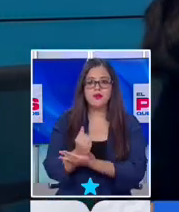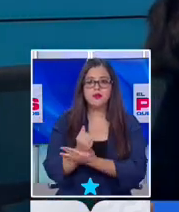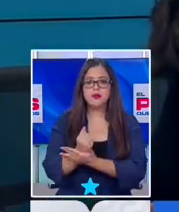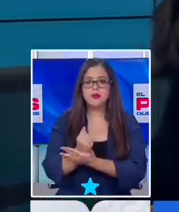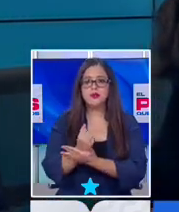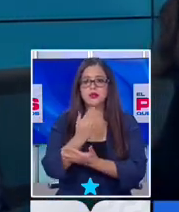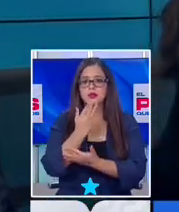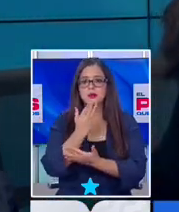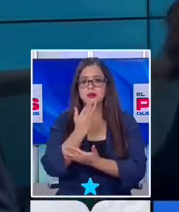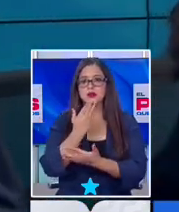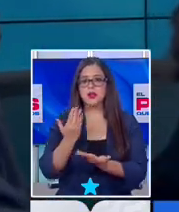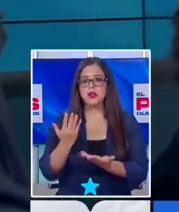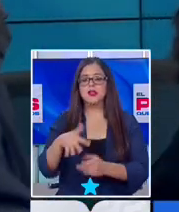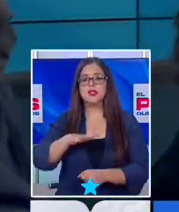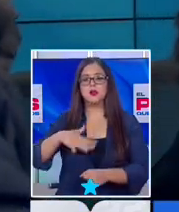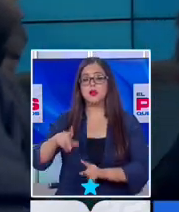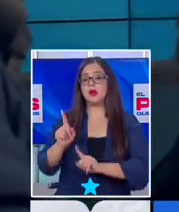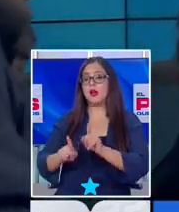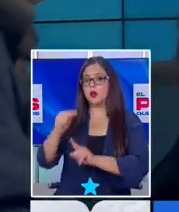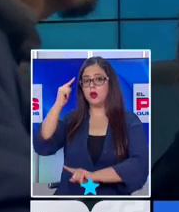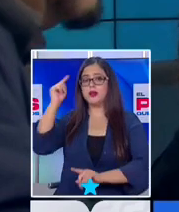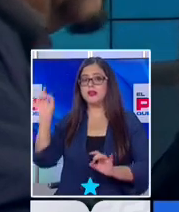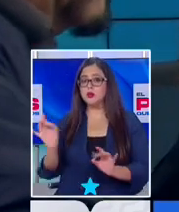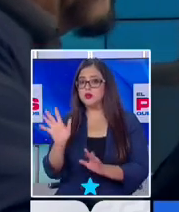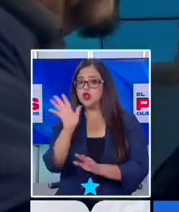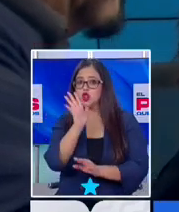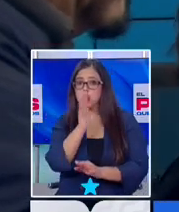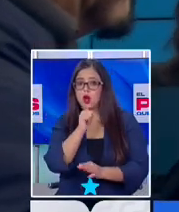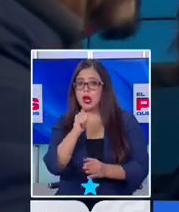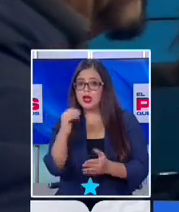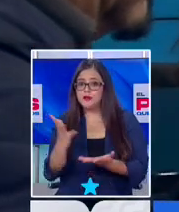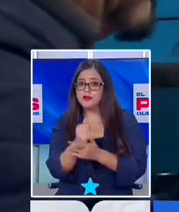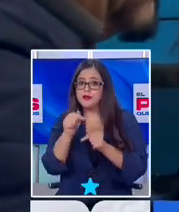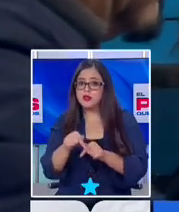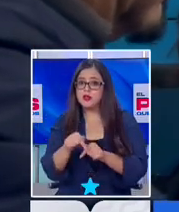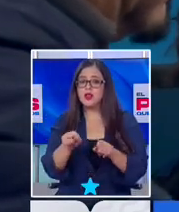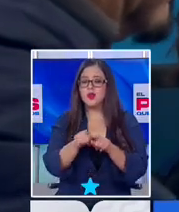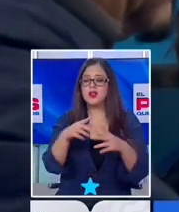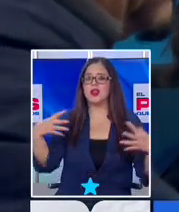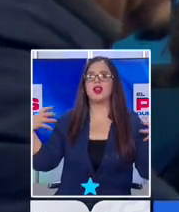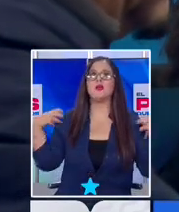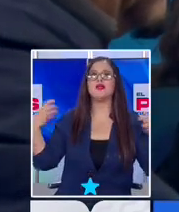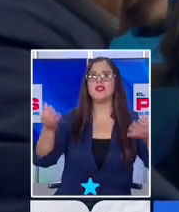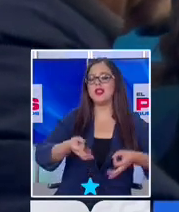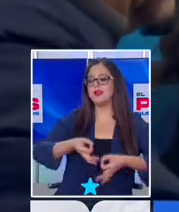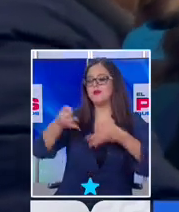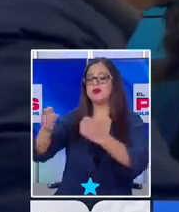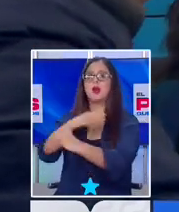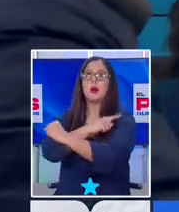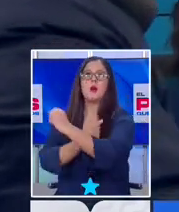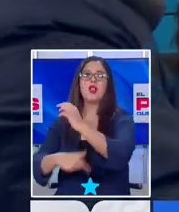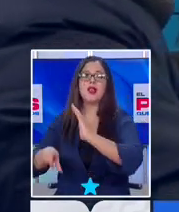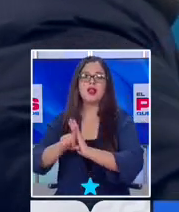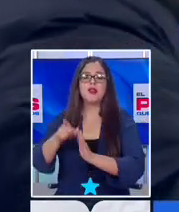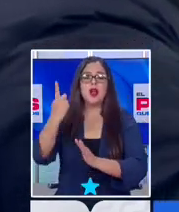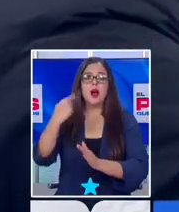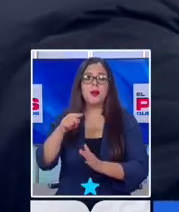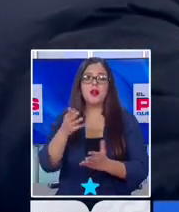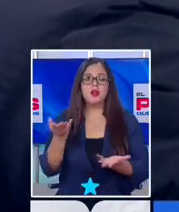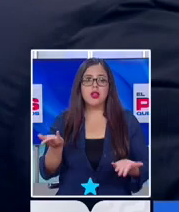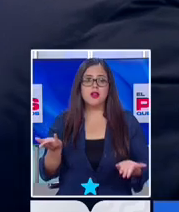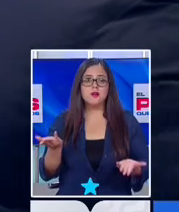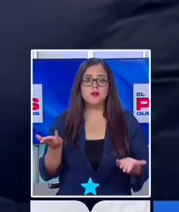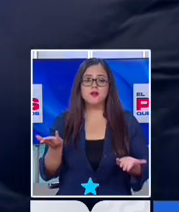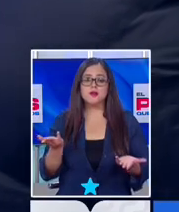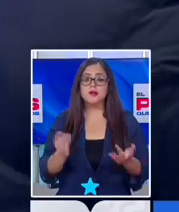todo es generar una instancia muchos dicen bueno si no se logra esto hay que dejarlo al legislador el problema aquí que estamos hablando de incumbente